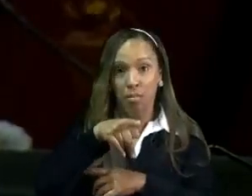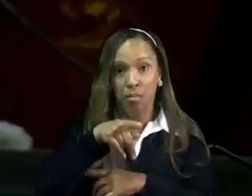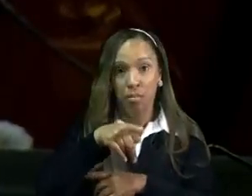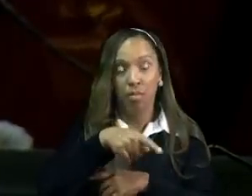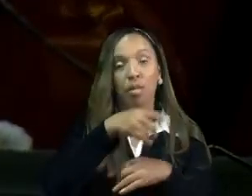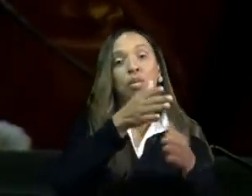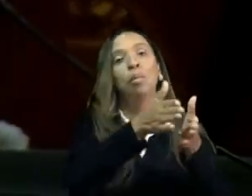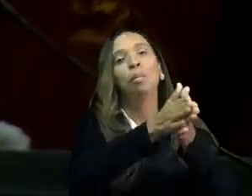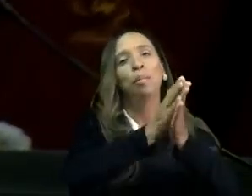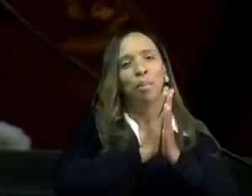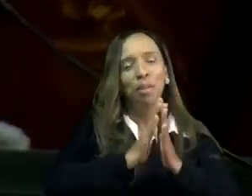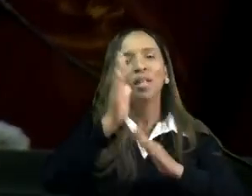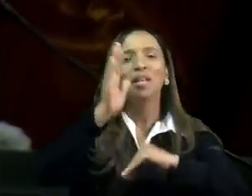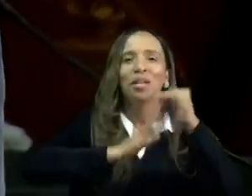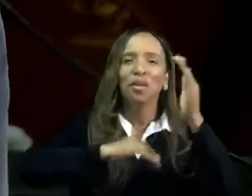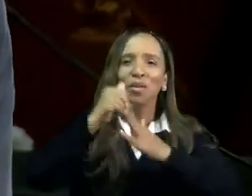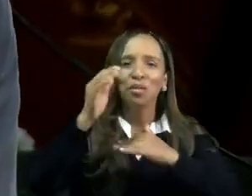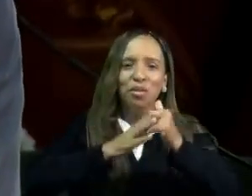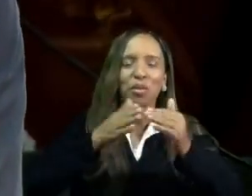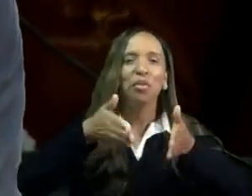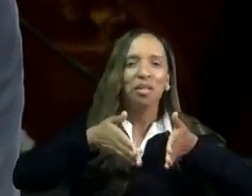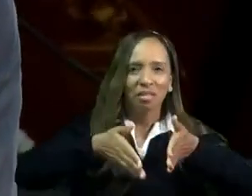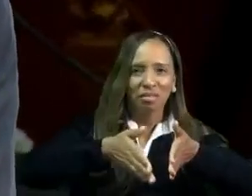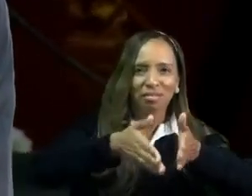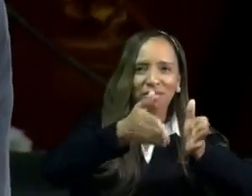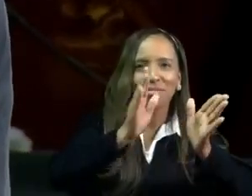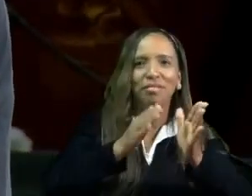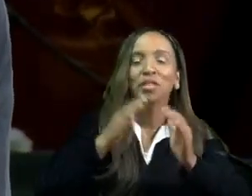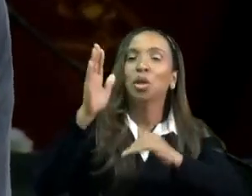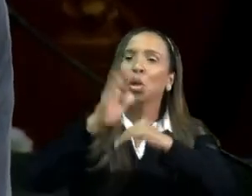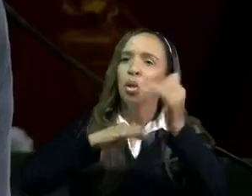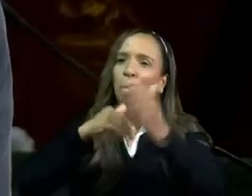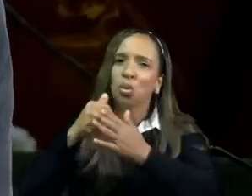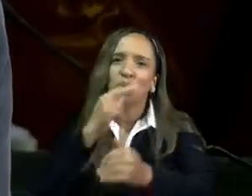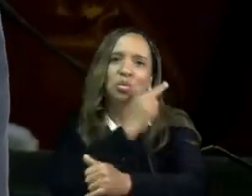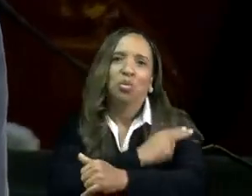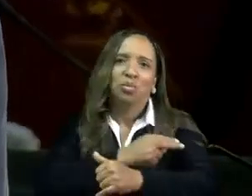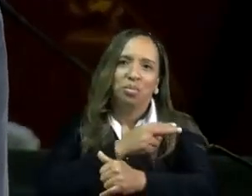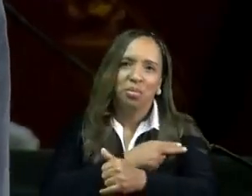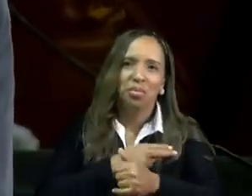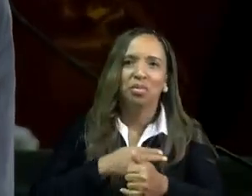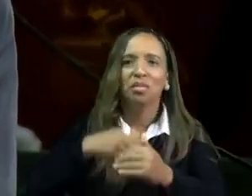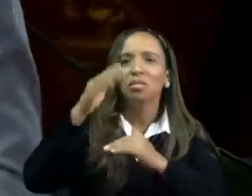préstamos, sabiendo que tenemos un déficit deficitario, un presupuesto